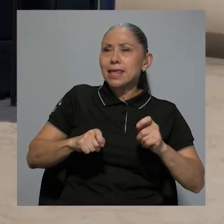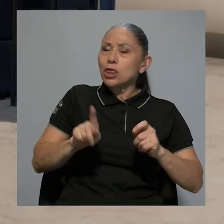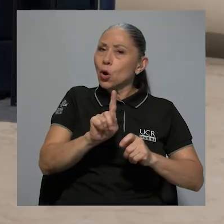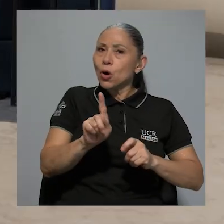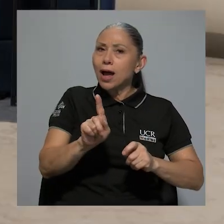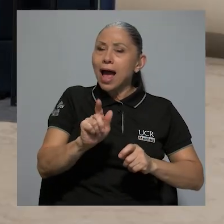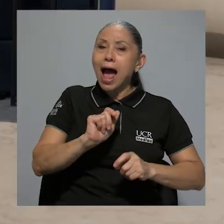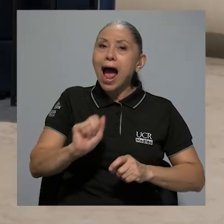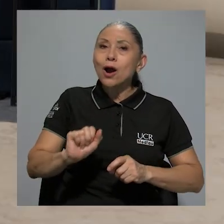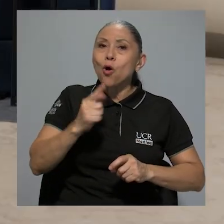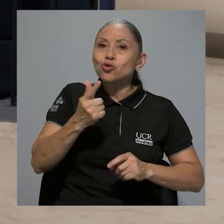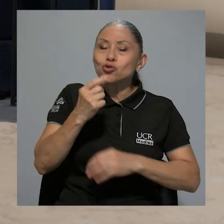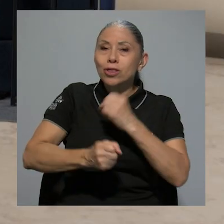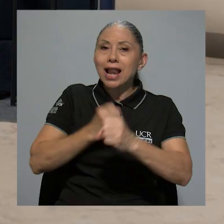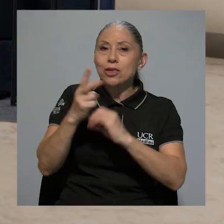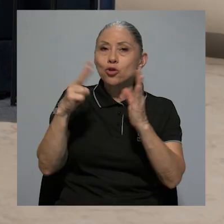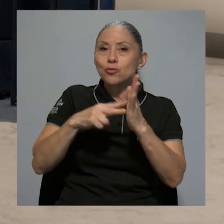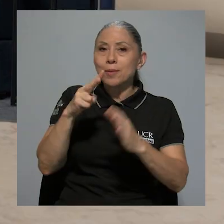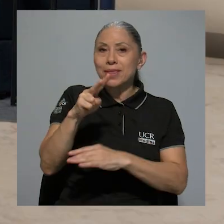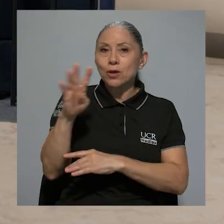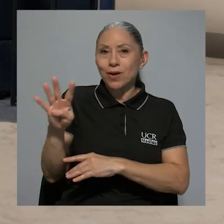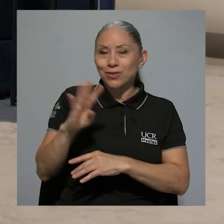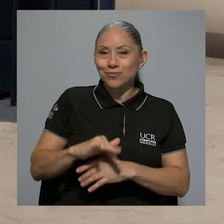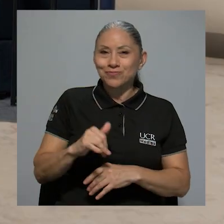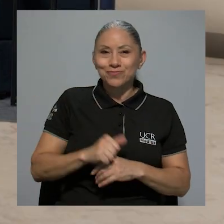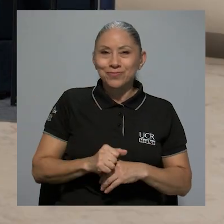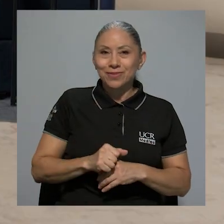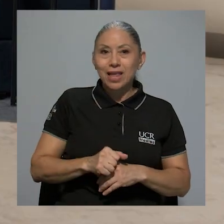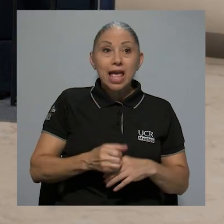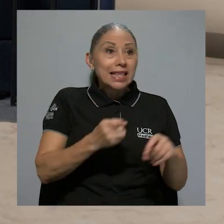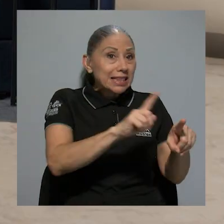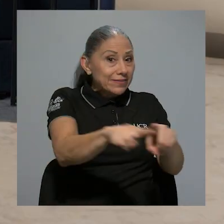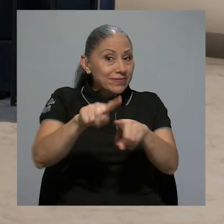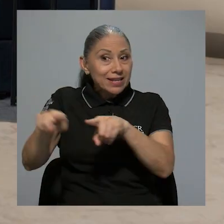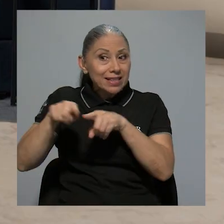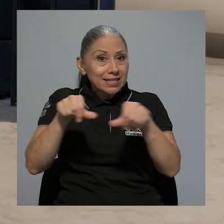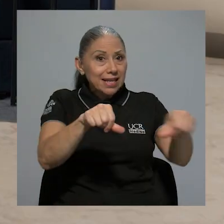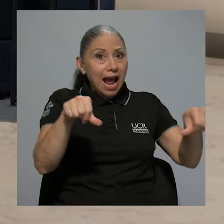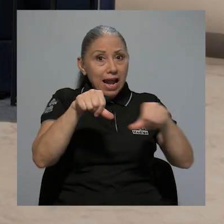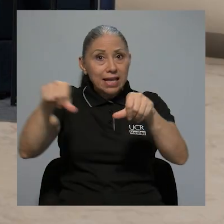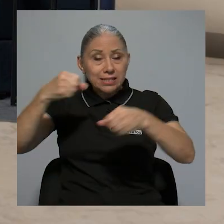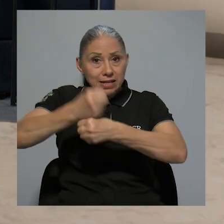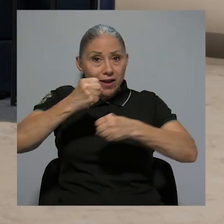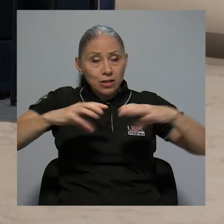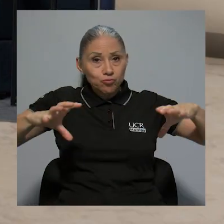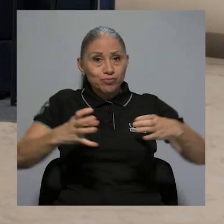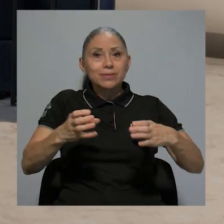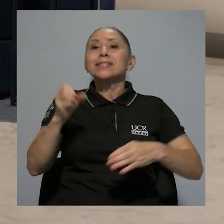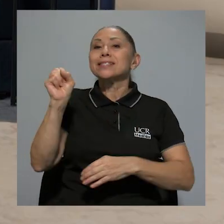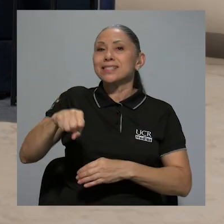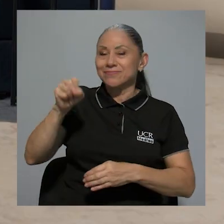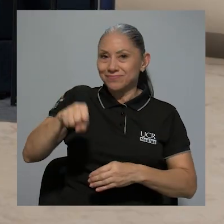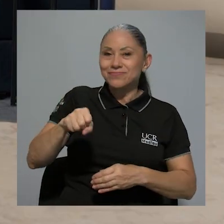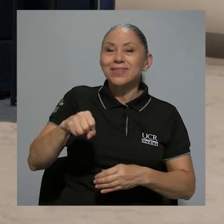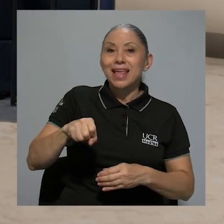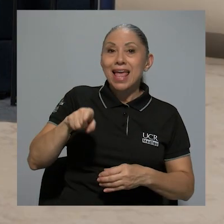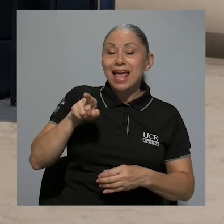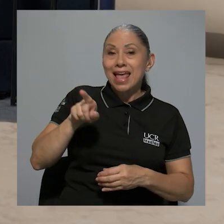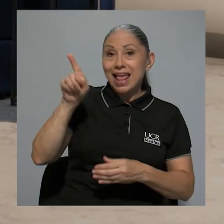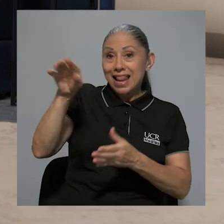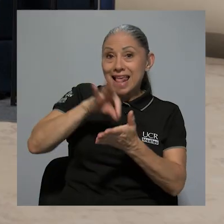del 2024, sí. Del 2024. Ajá. Multidisciplinario. Sí, de hecho la escuela era